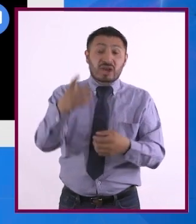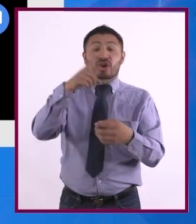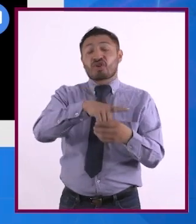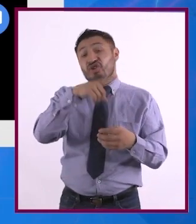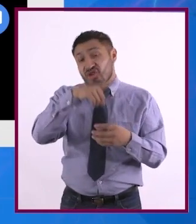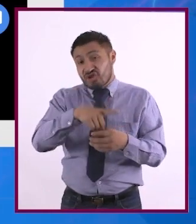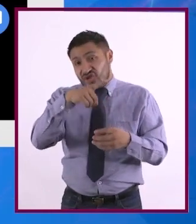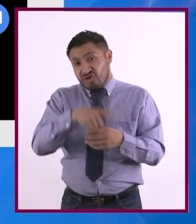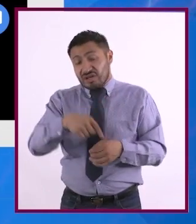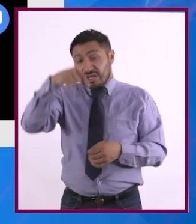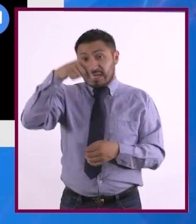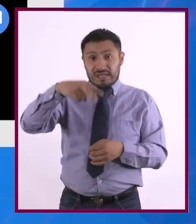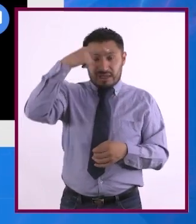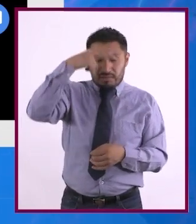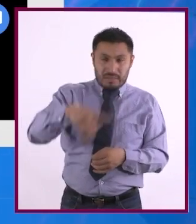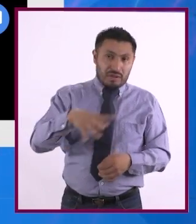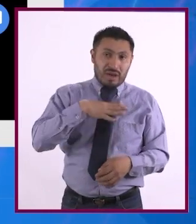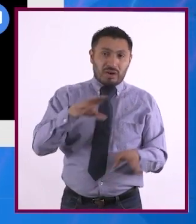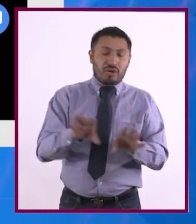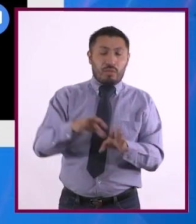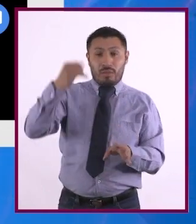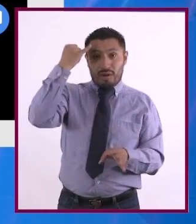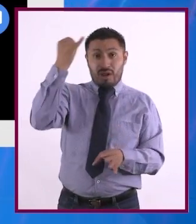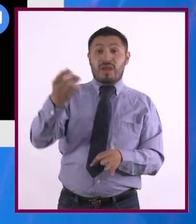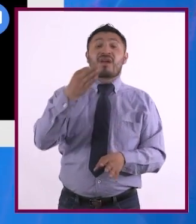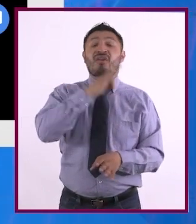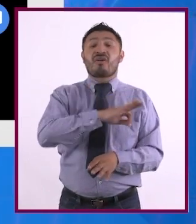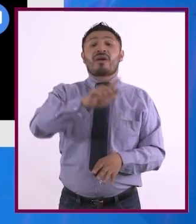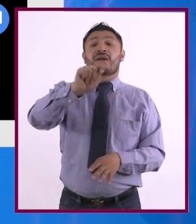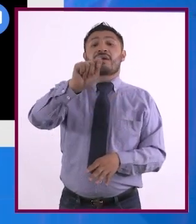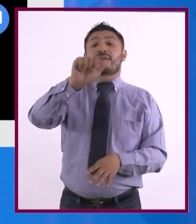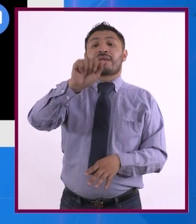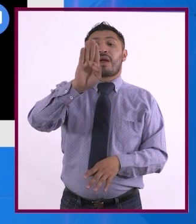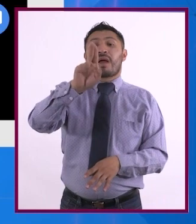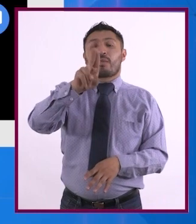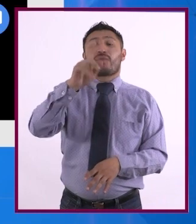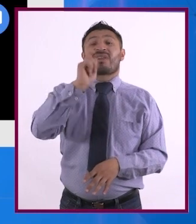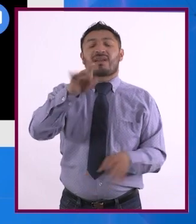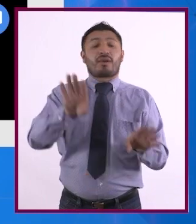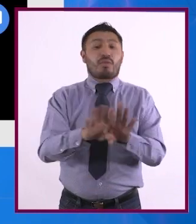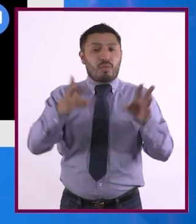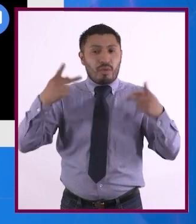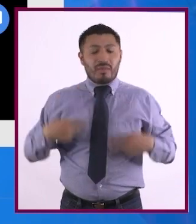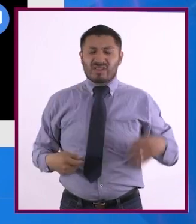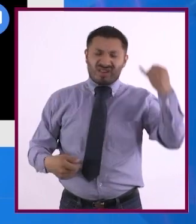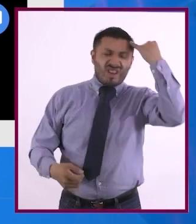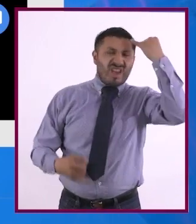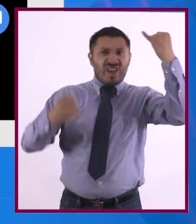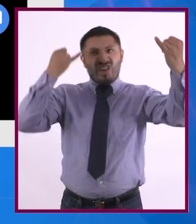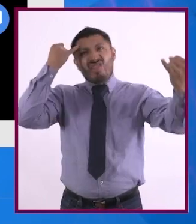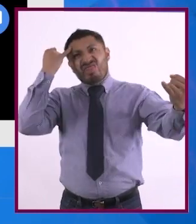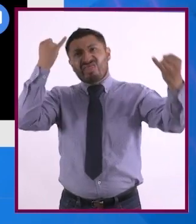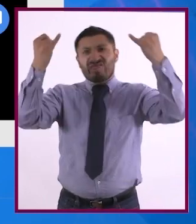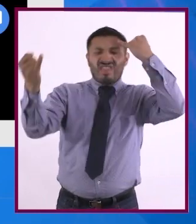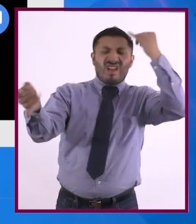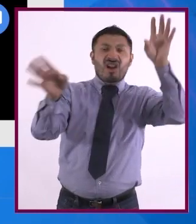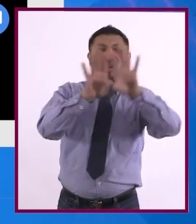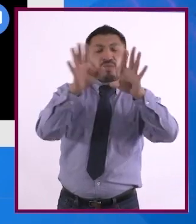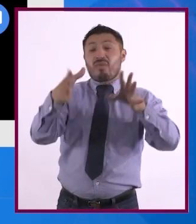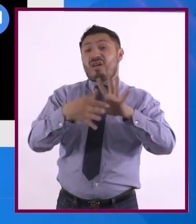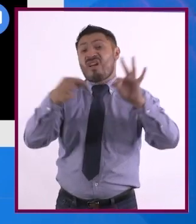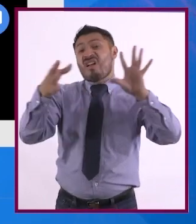órganos en nuestro país sigue siendo un tema tabú. Es decir, las personas siguen pensando ideas y expresándolas así